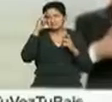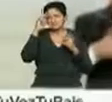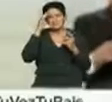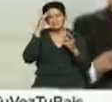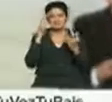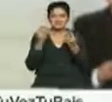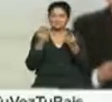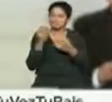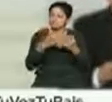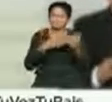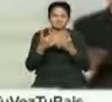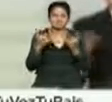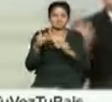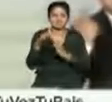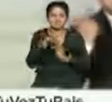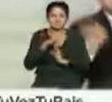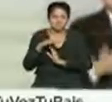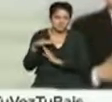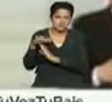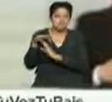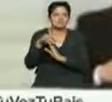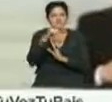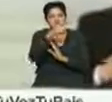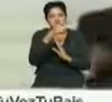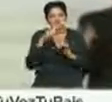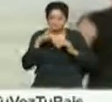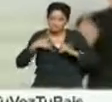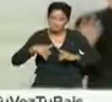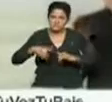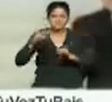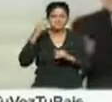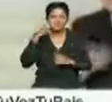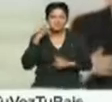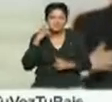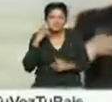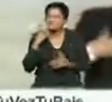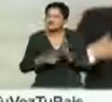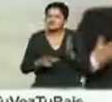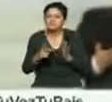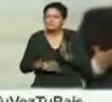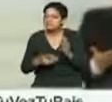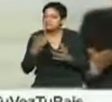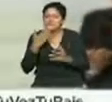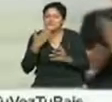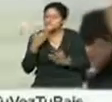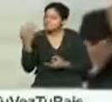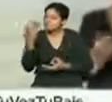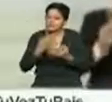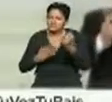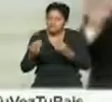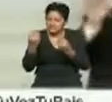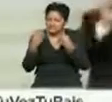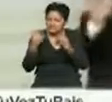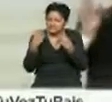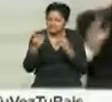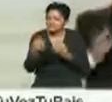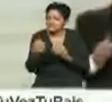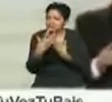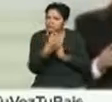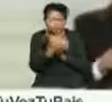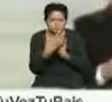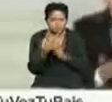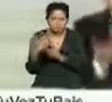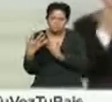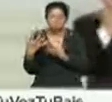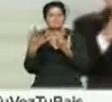proceso. Seguiré escuchando y seguiré recogiendo inquietudes para aclararlas y para que la mesa